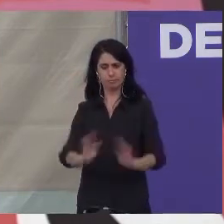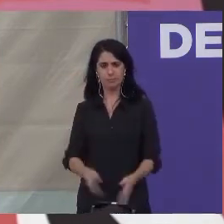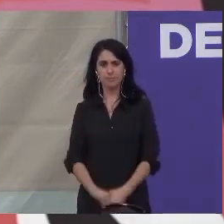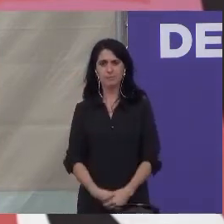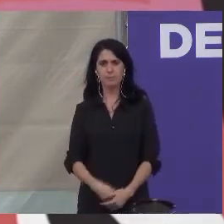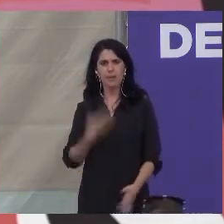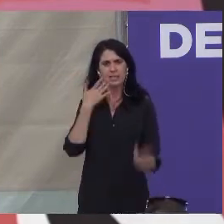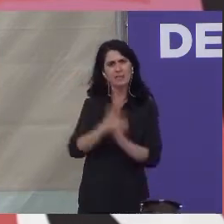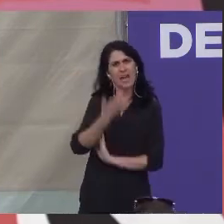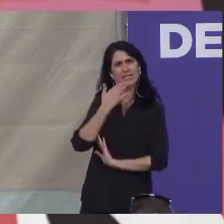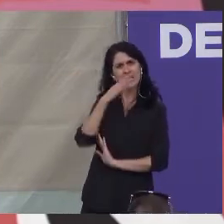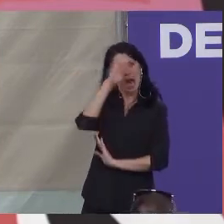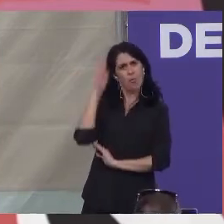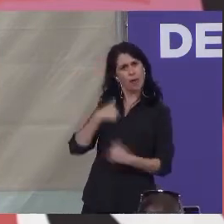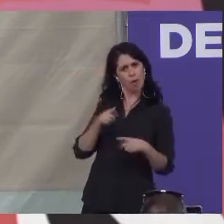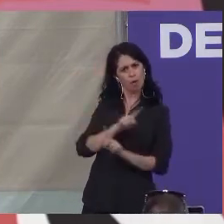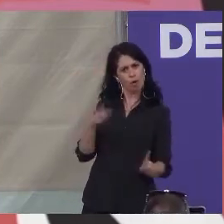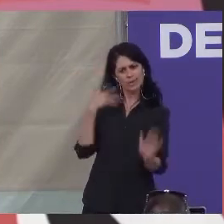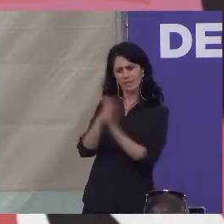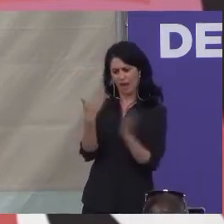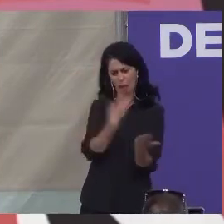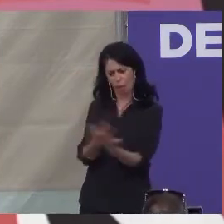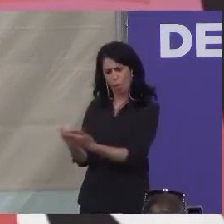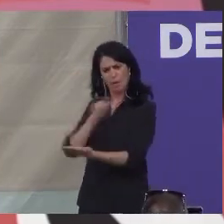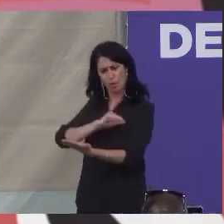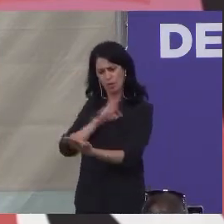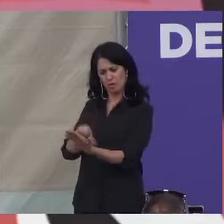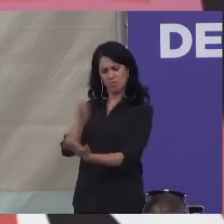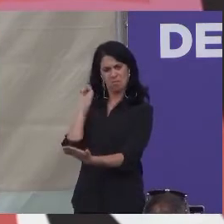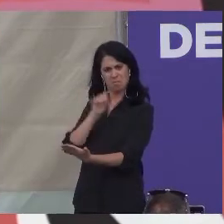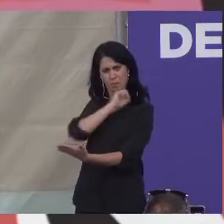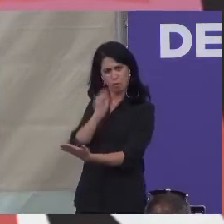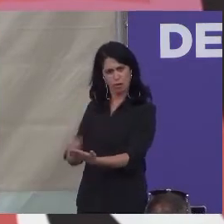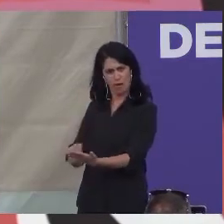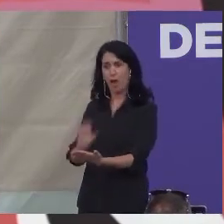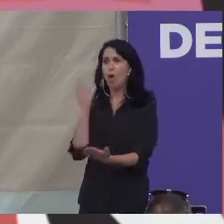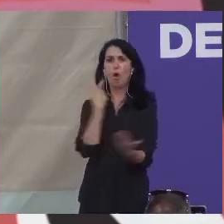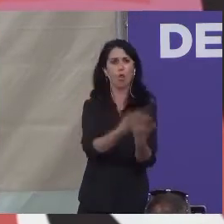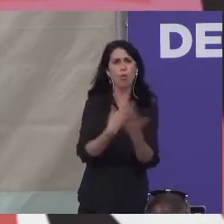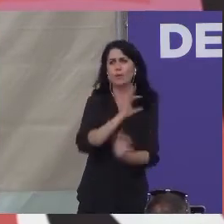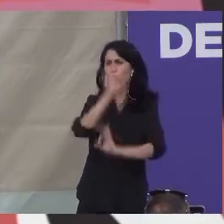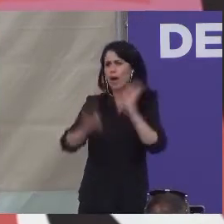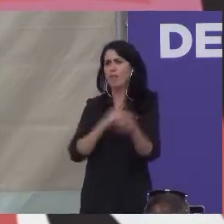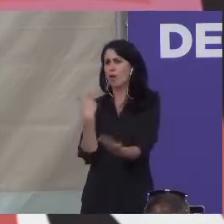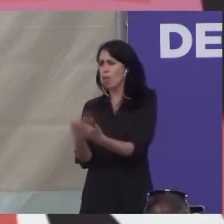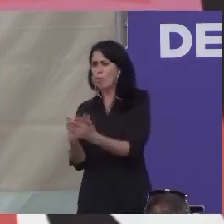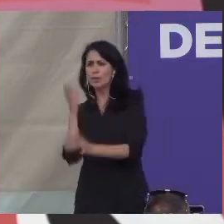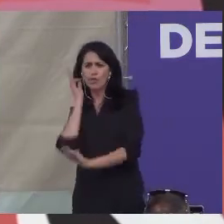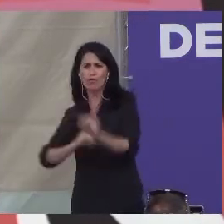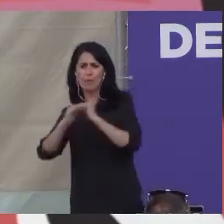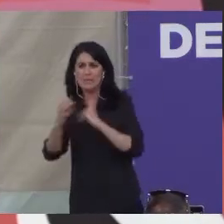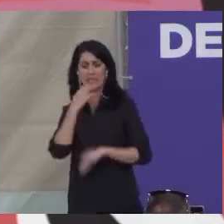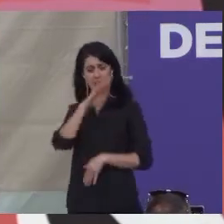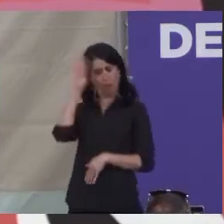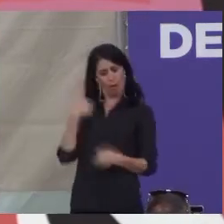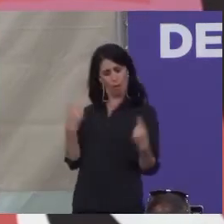ser jurista incapacita para entender nuestros documentos éticos, organizativos o feminista? Bien, os preguntáis,